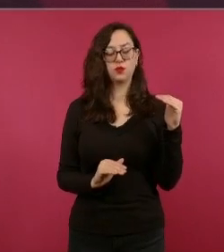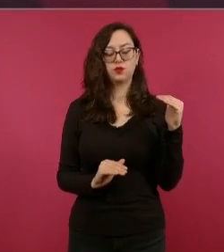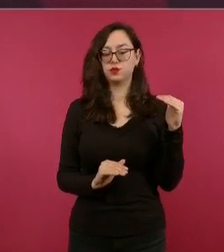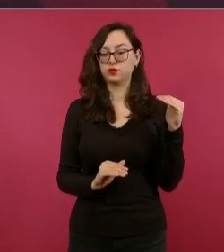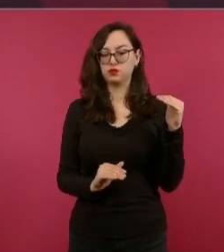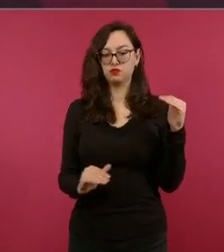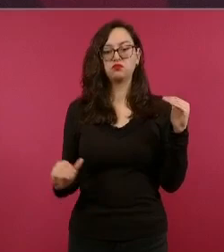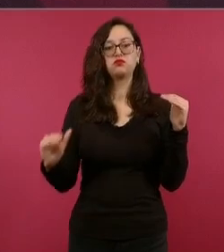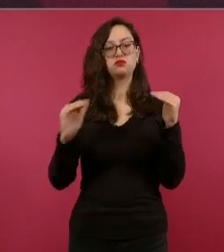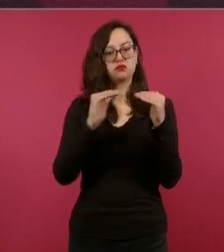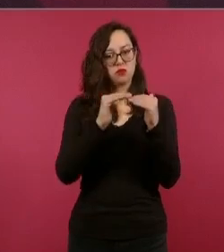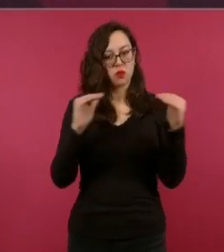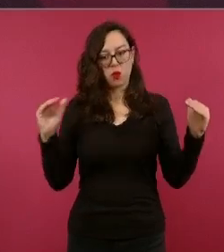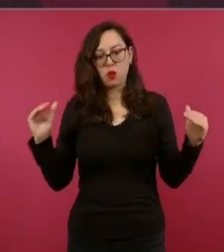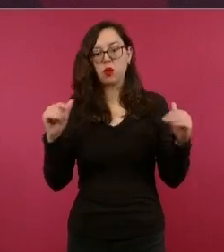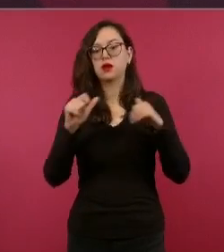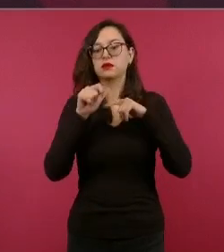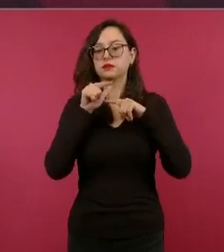Y se puede